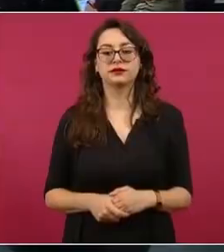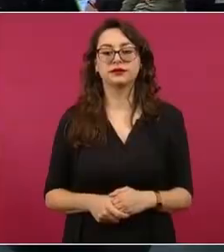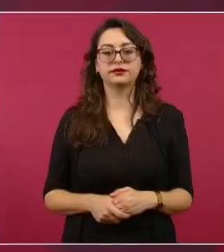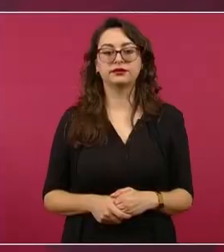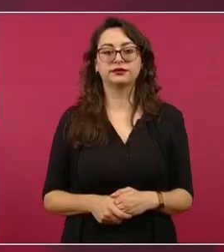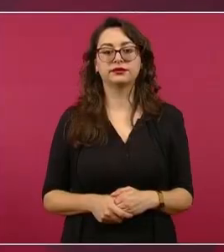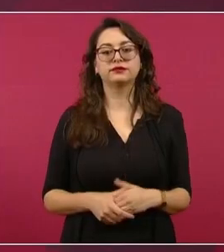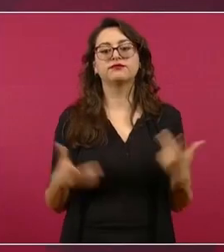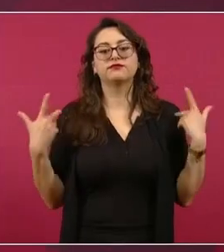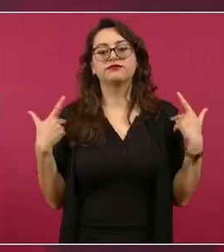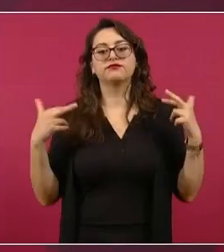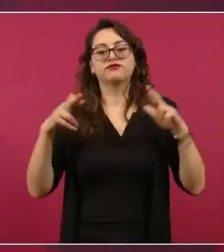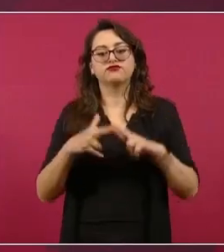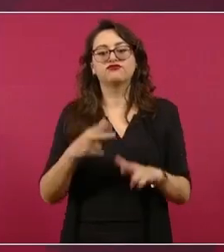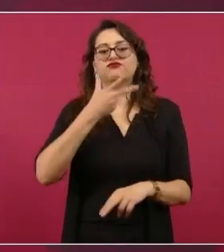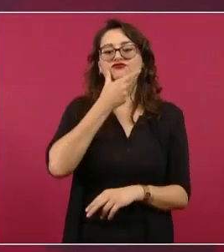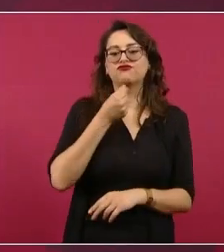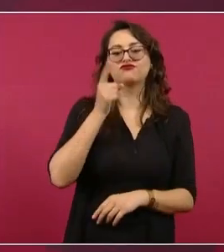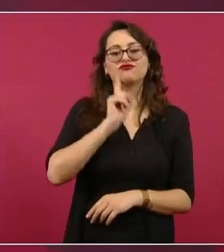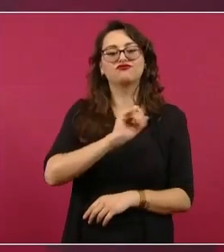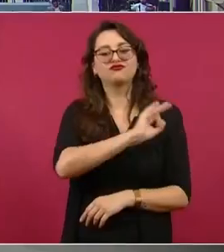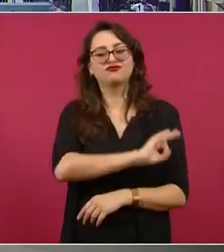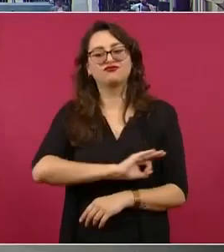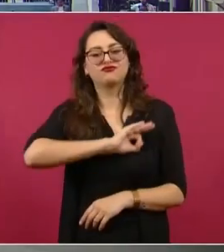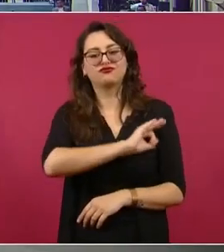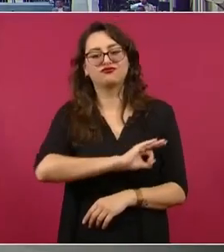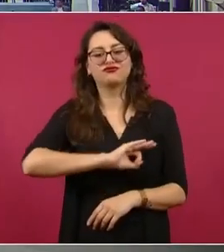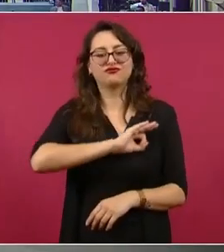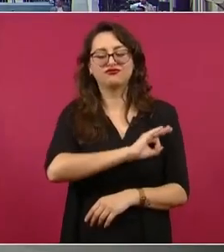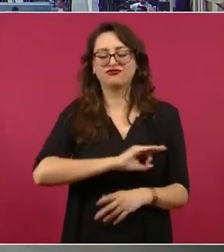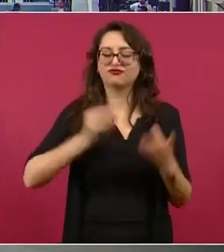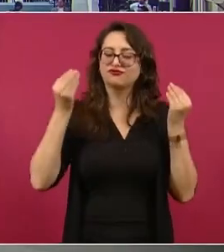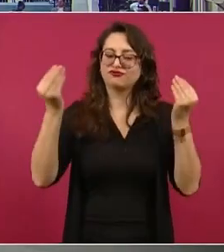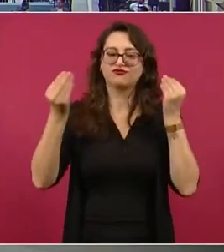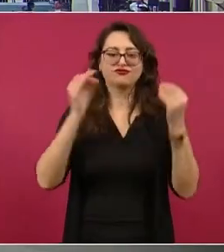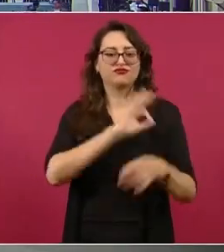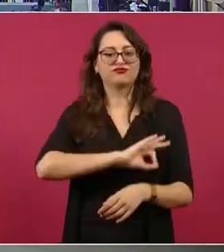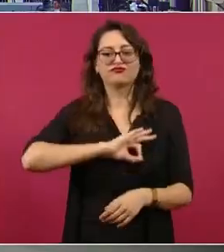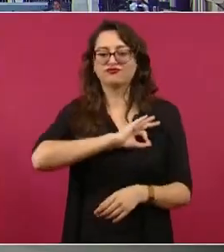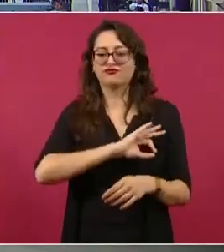Y a la maestra, a los maestros, felicidades, muchísimas felicidades.